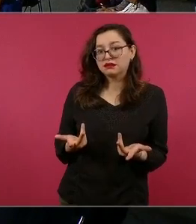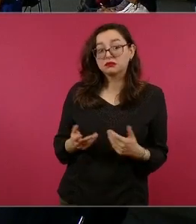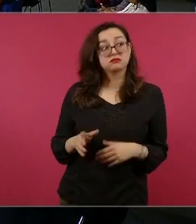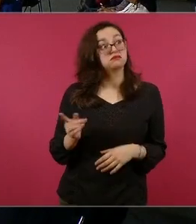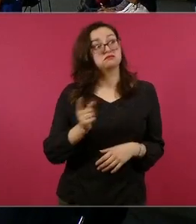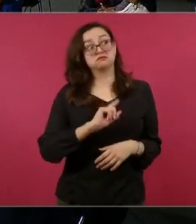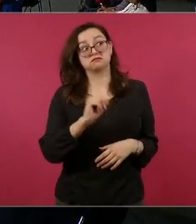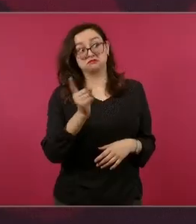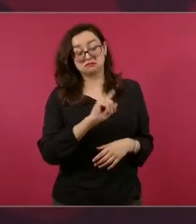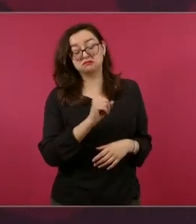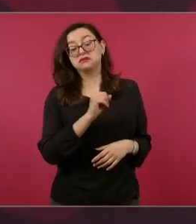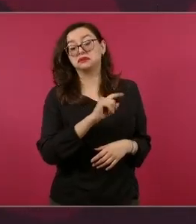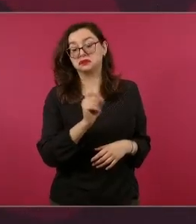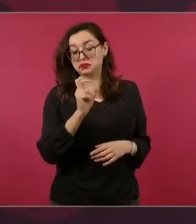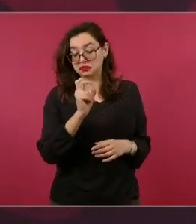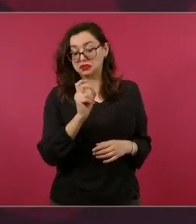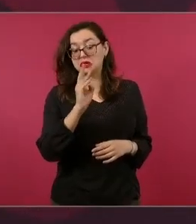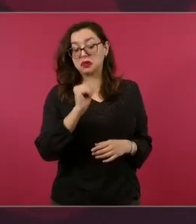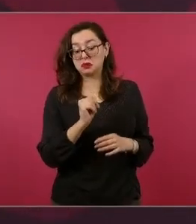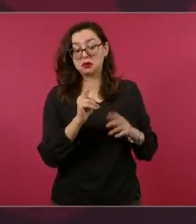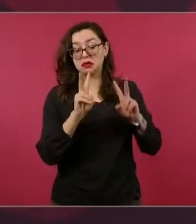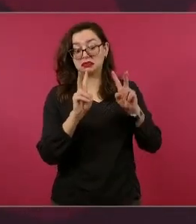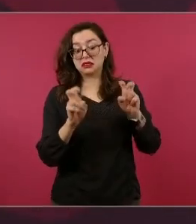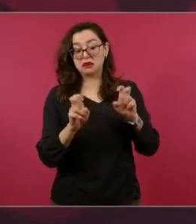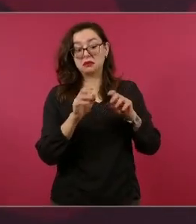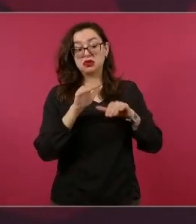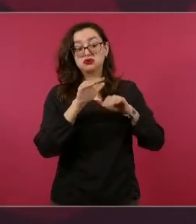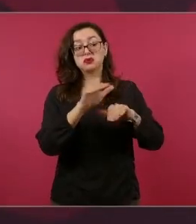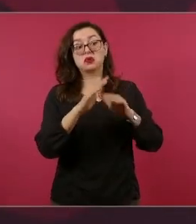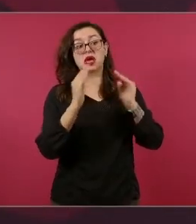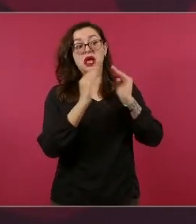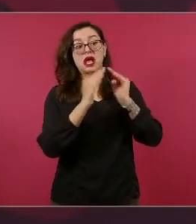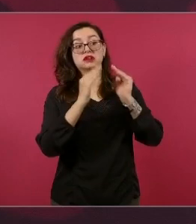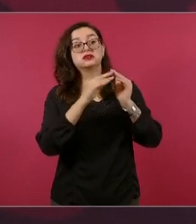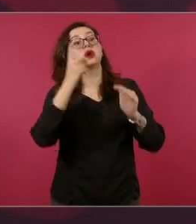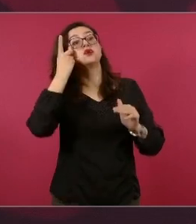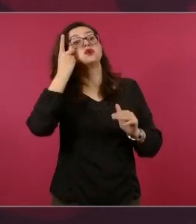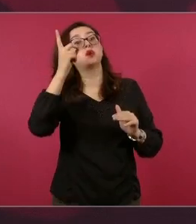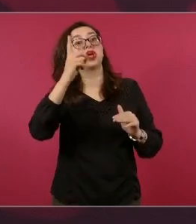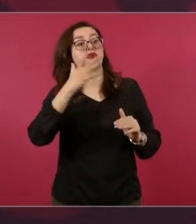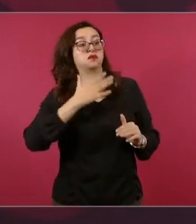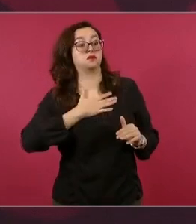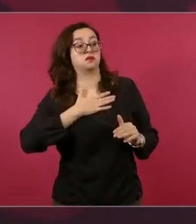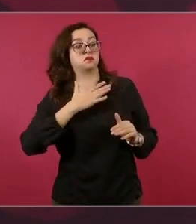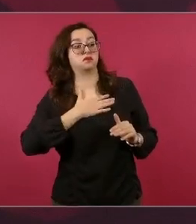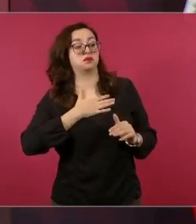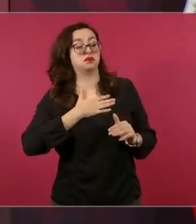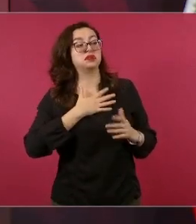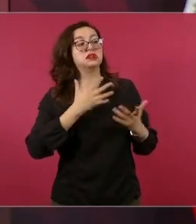porque van a modificar, van a reformar el artículo 137